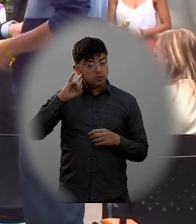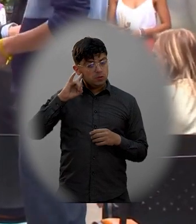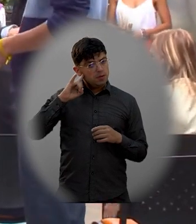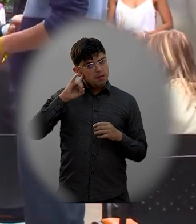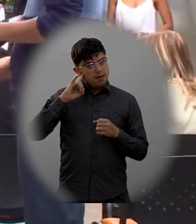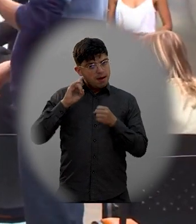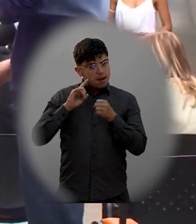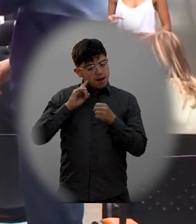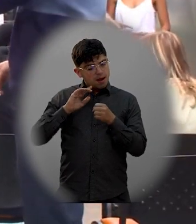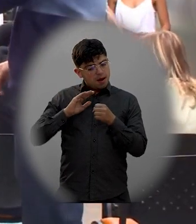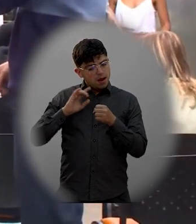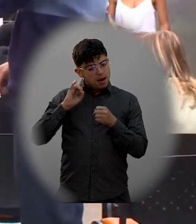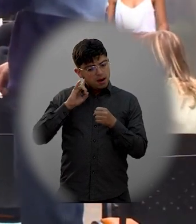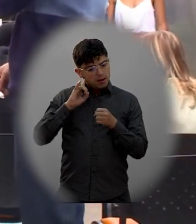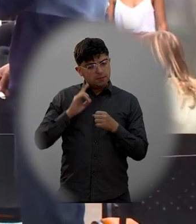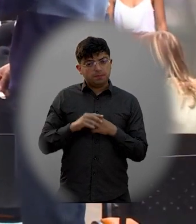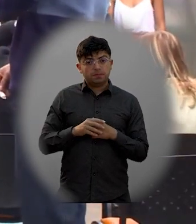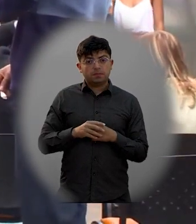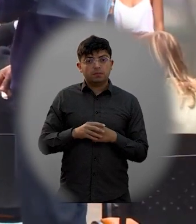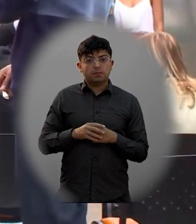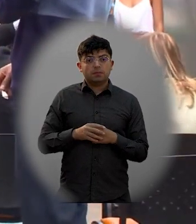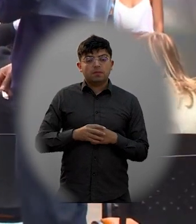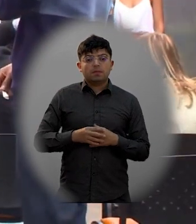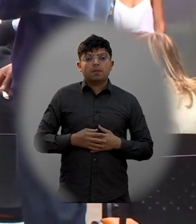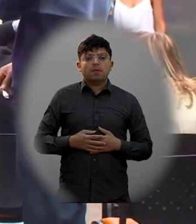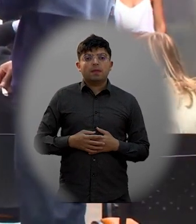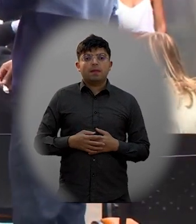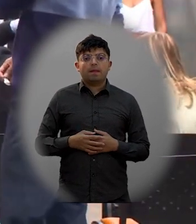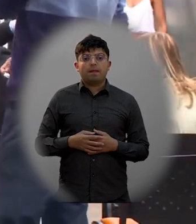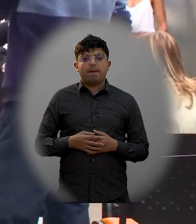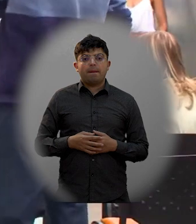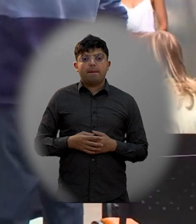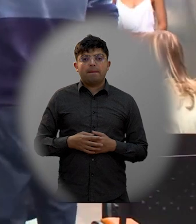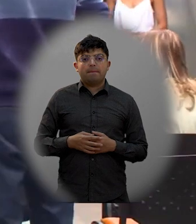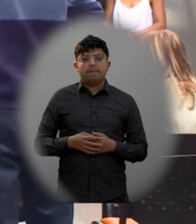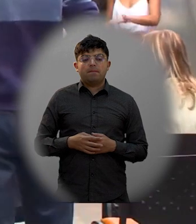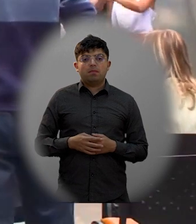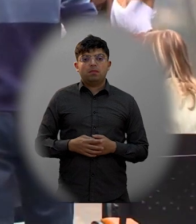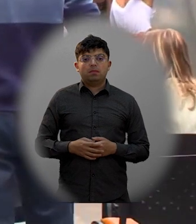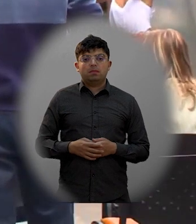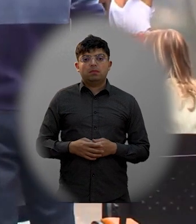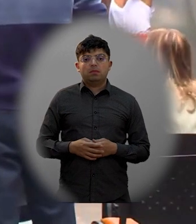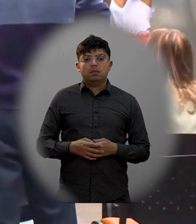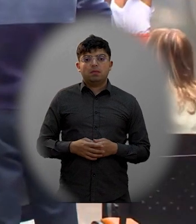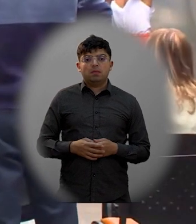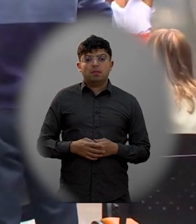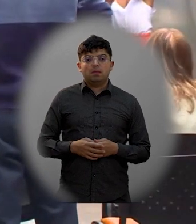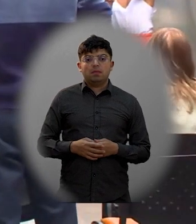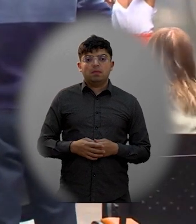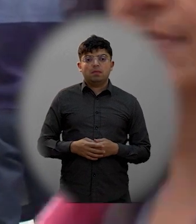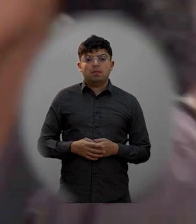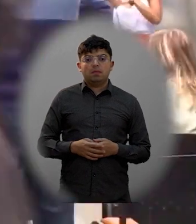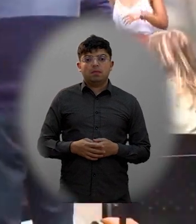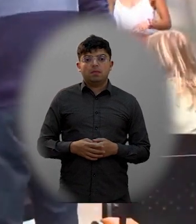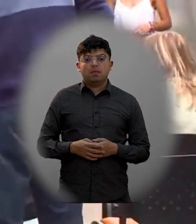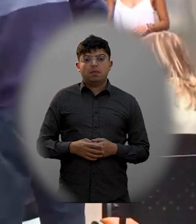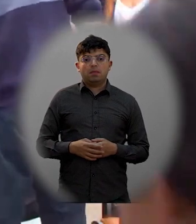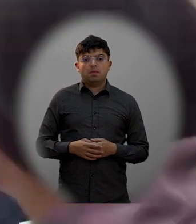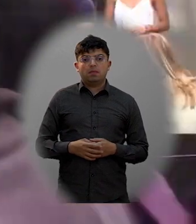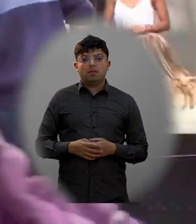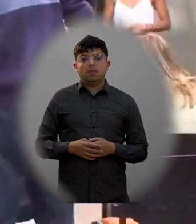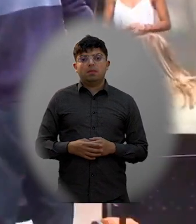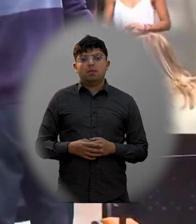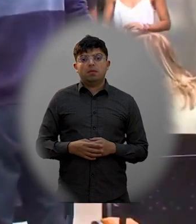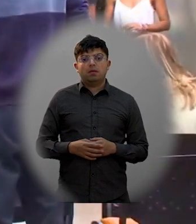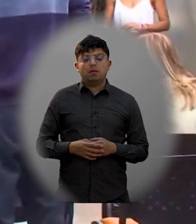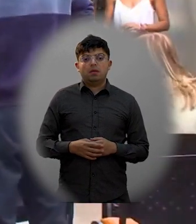Hola, hola. ¿Para qué la toma? No, porque la electricidad está. Acá con este, sí. Ey, ey, ey, ey, ey,